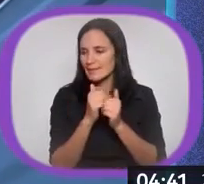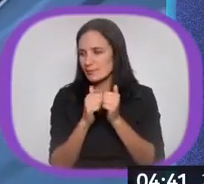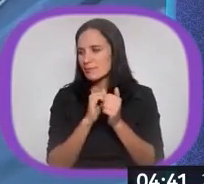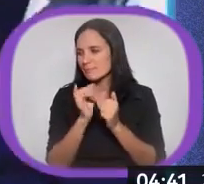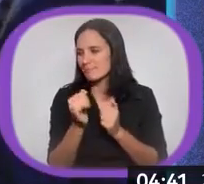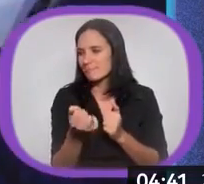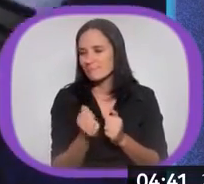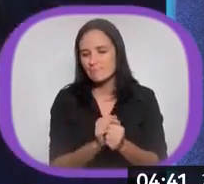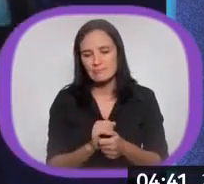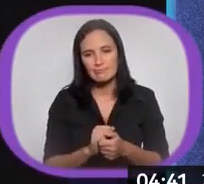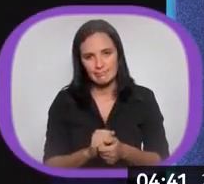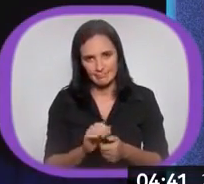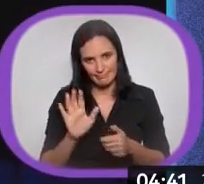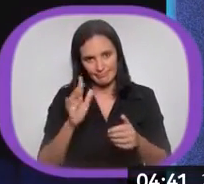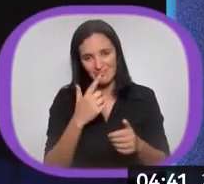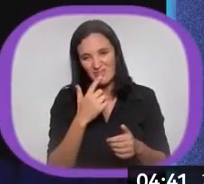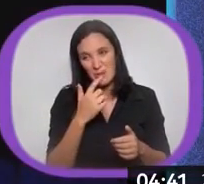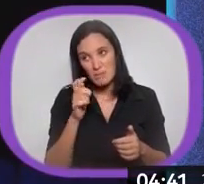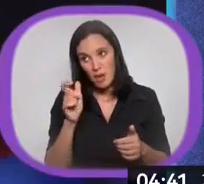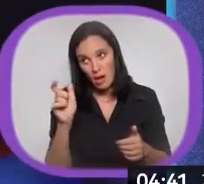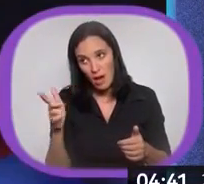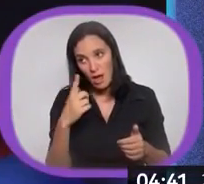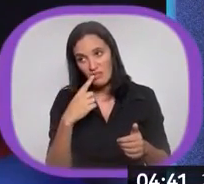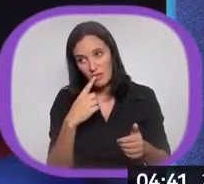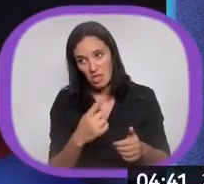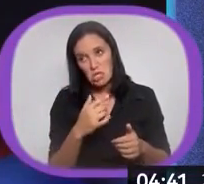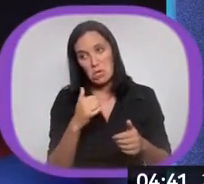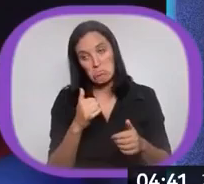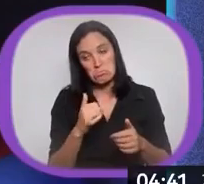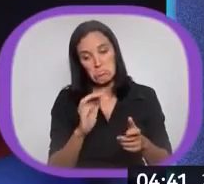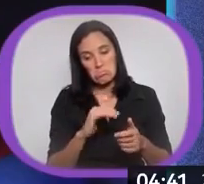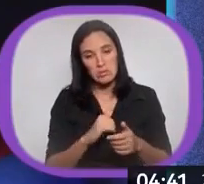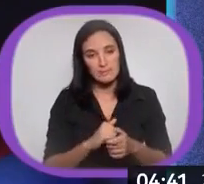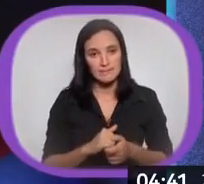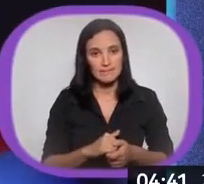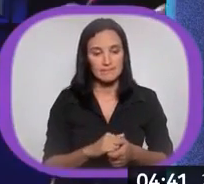Interesante historia. Escuchen palabras significativas.